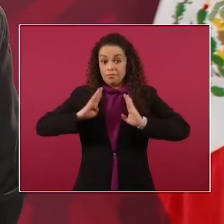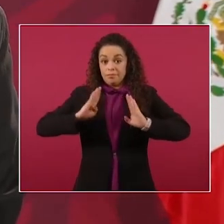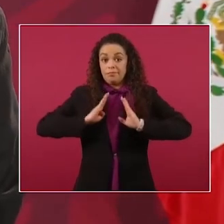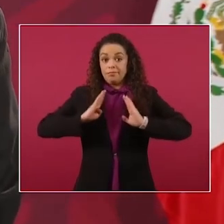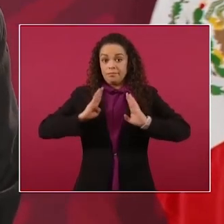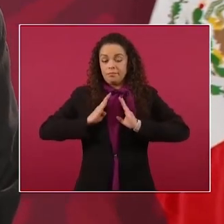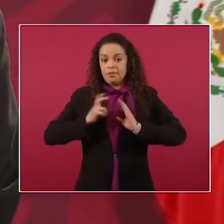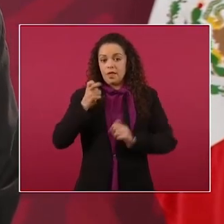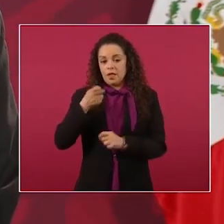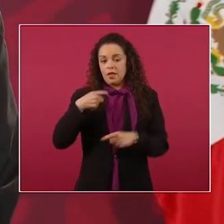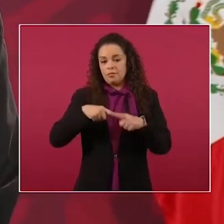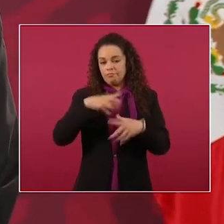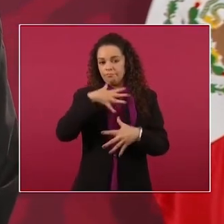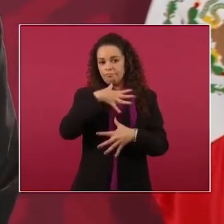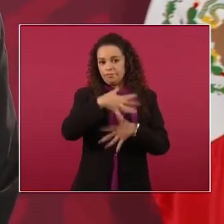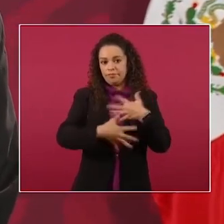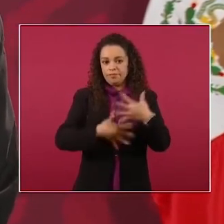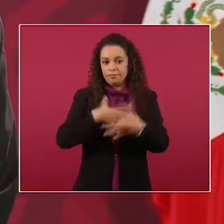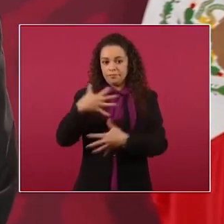incluso